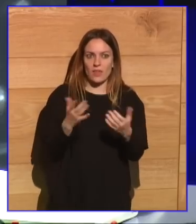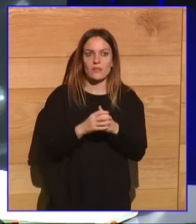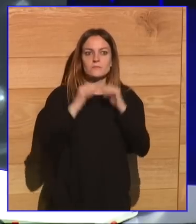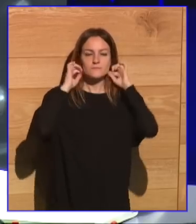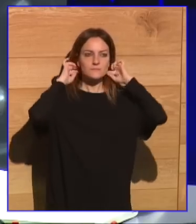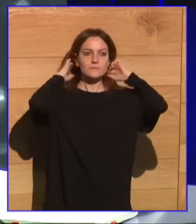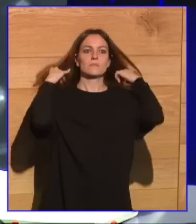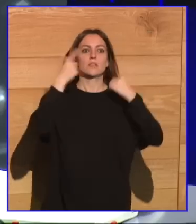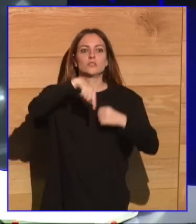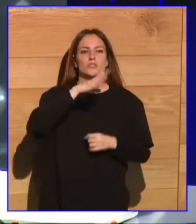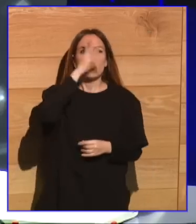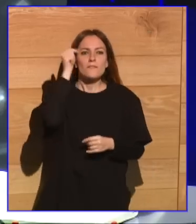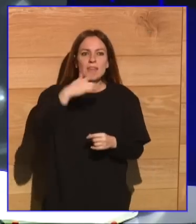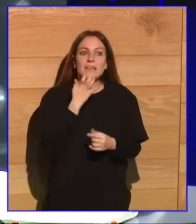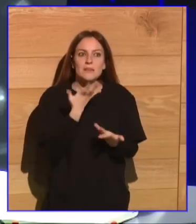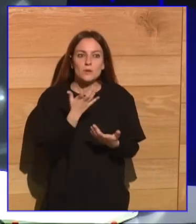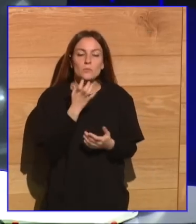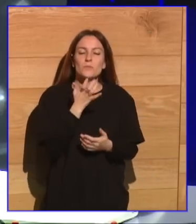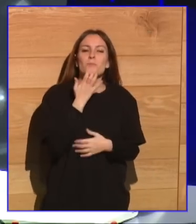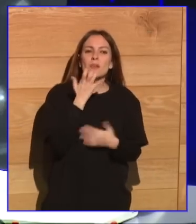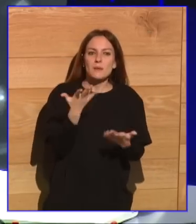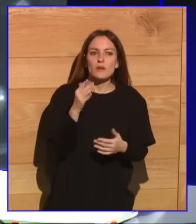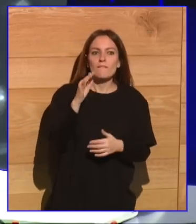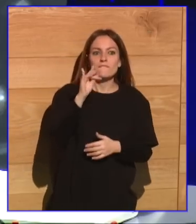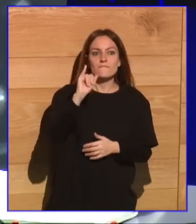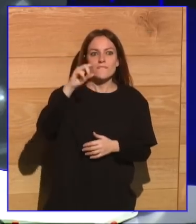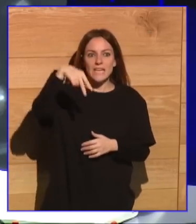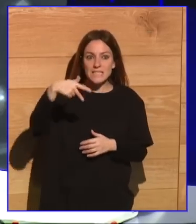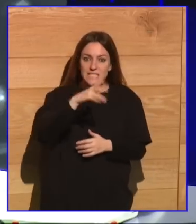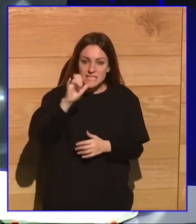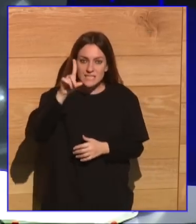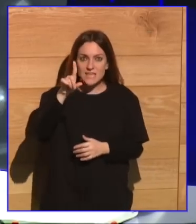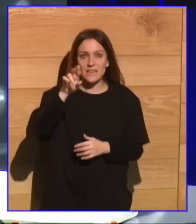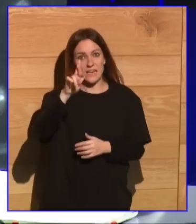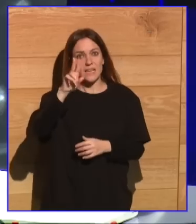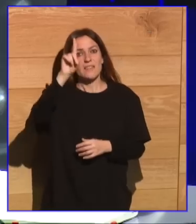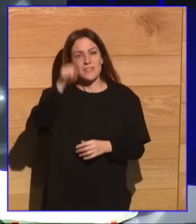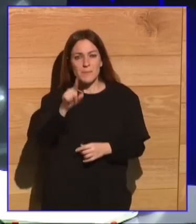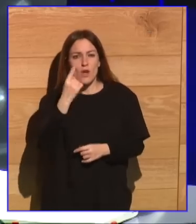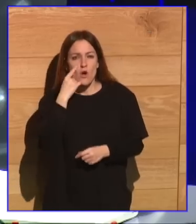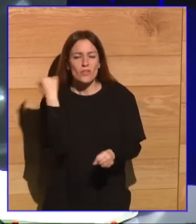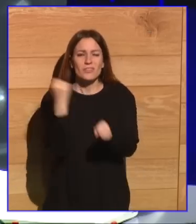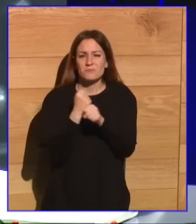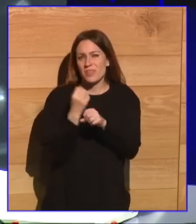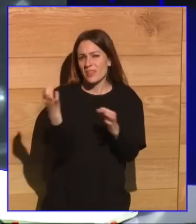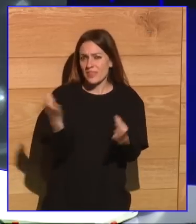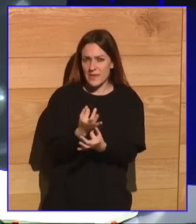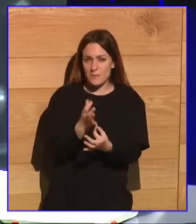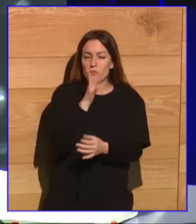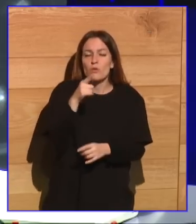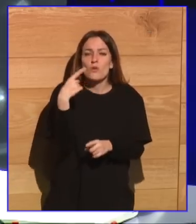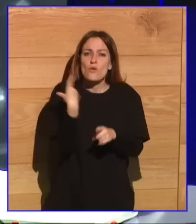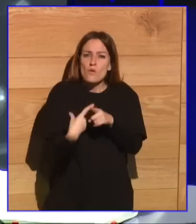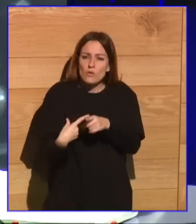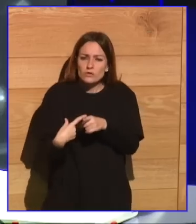de ese ejemplo. Pensemos en Fincher, por ejemplo. En el caso de Fincher, tu ojo también tiene que trabajar, porque hay cosas además que suceden en